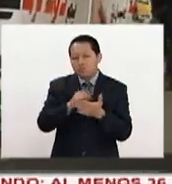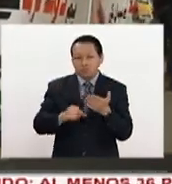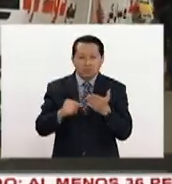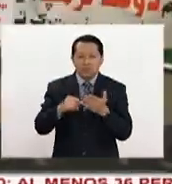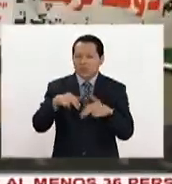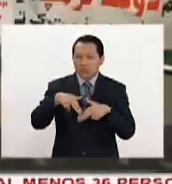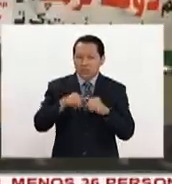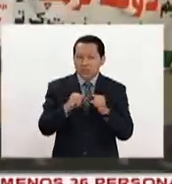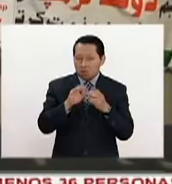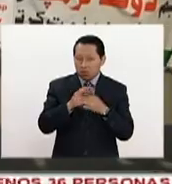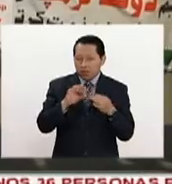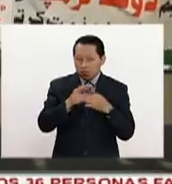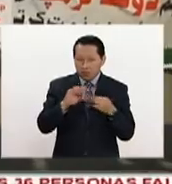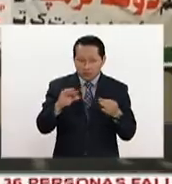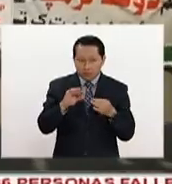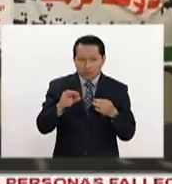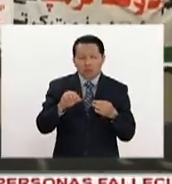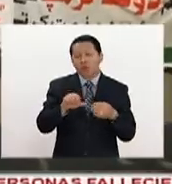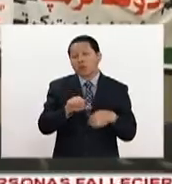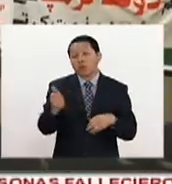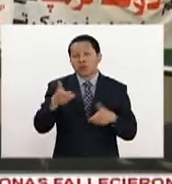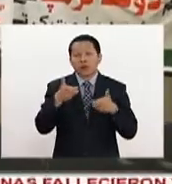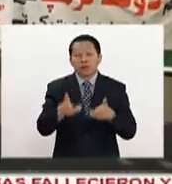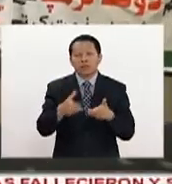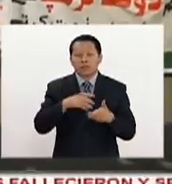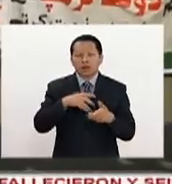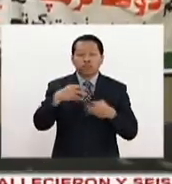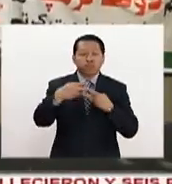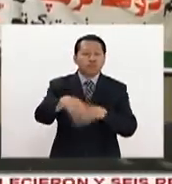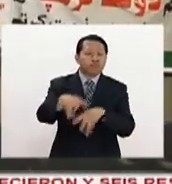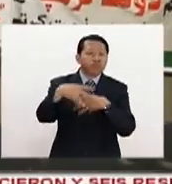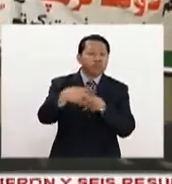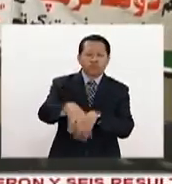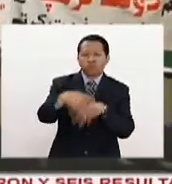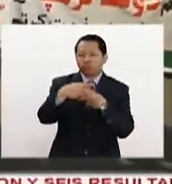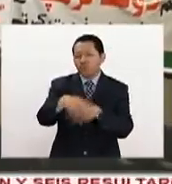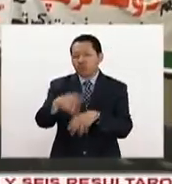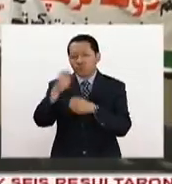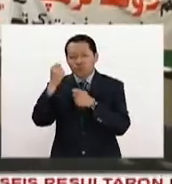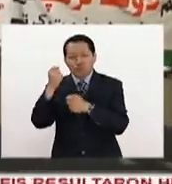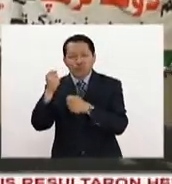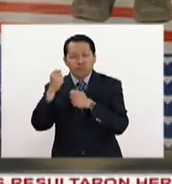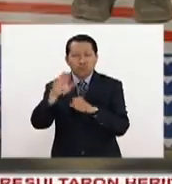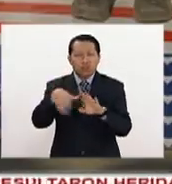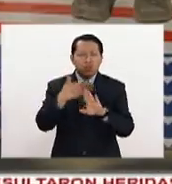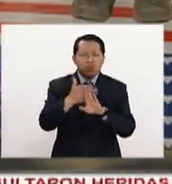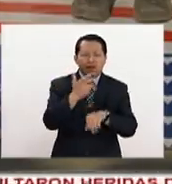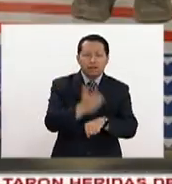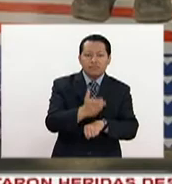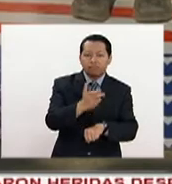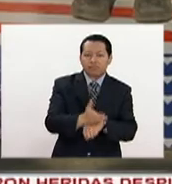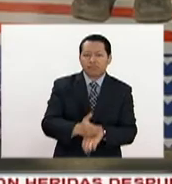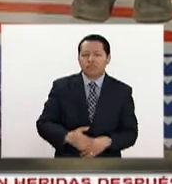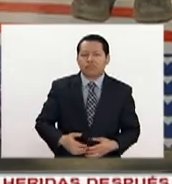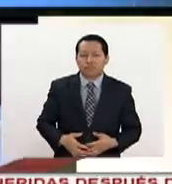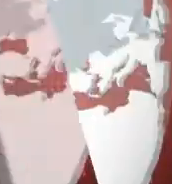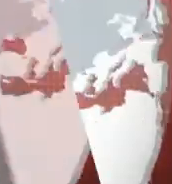emitió comentarios, mientras que en las calles se registraron numerosas protestas contra los Estados Unidos.